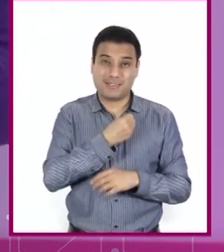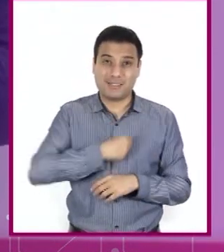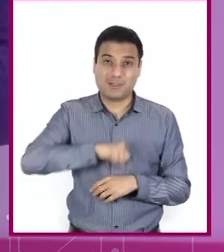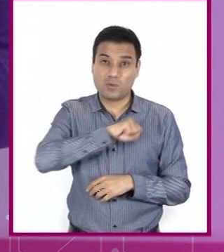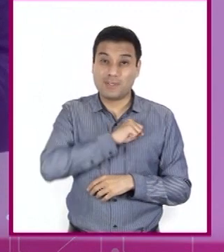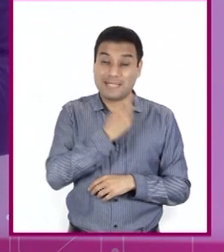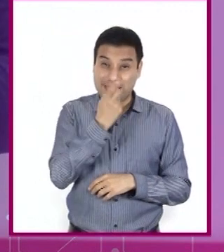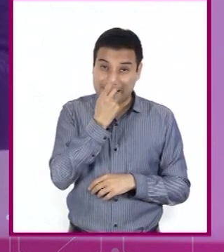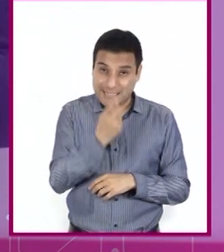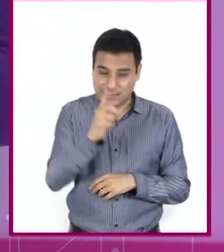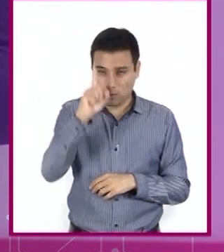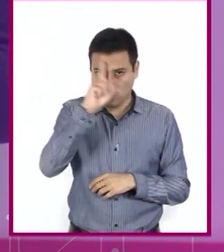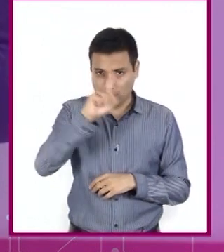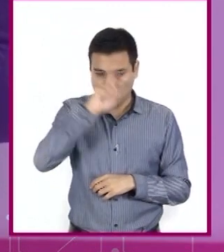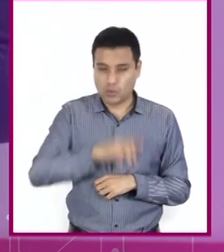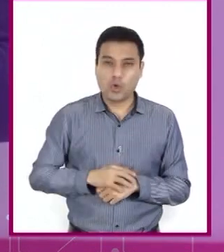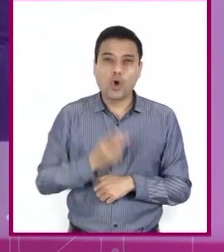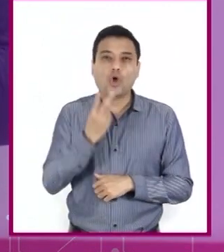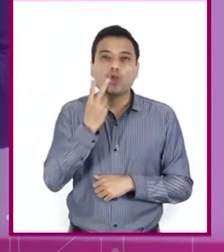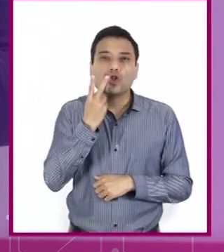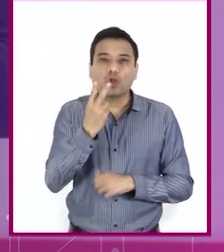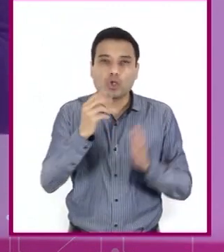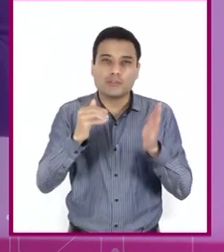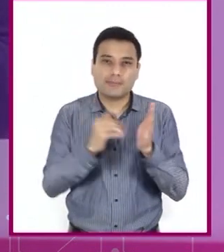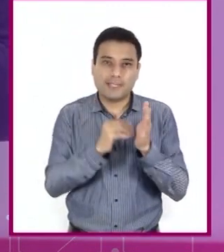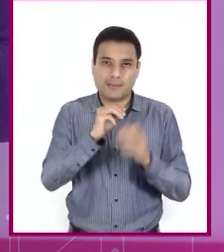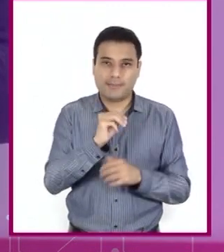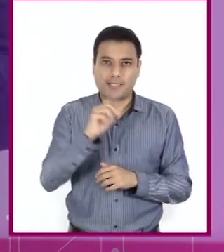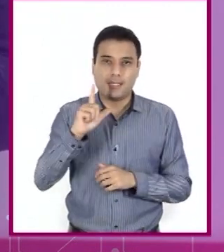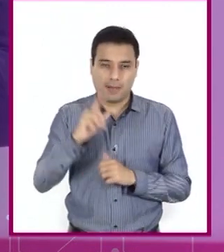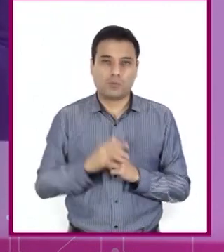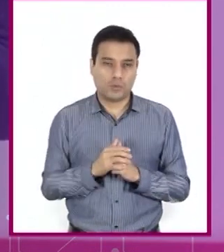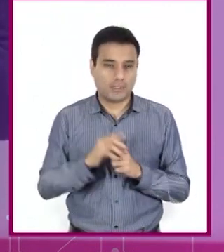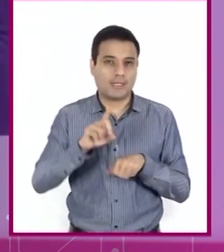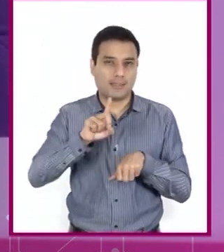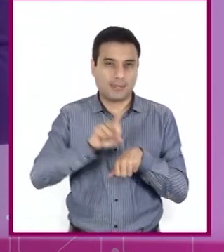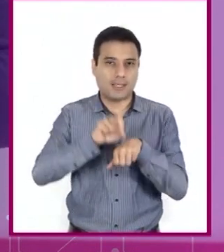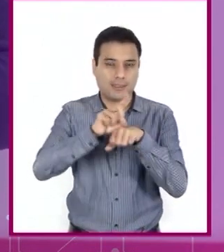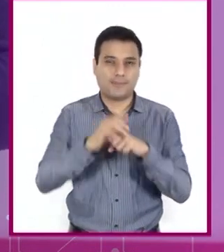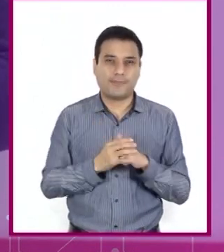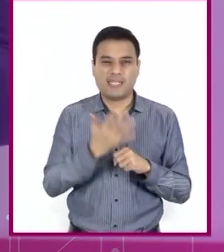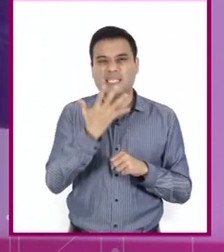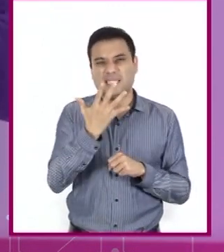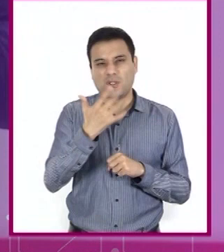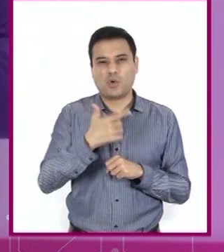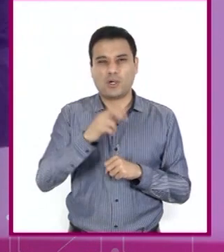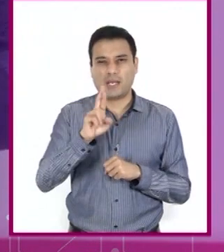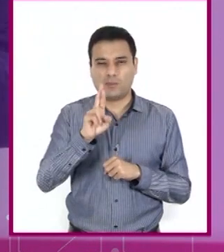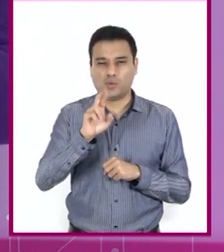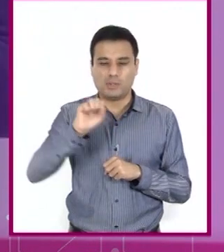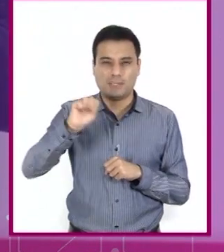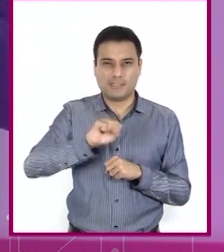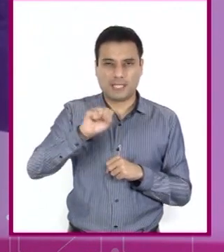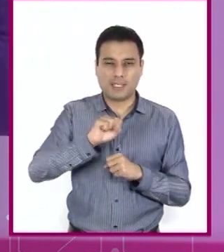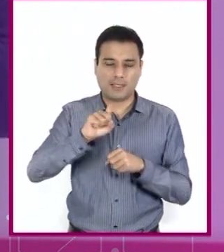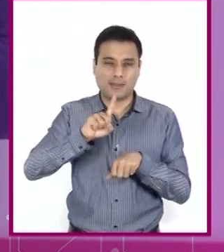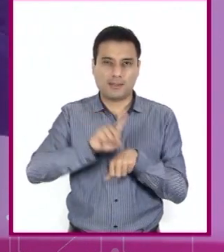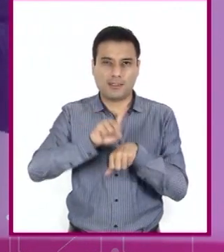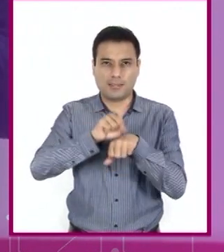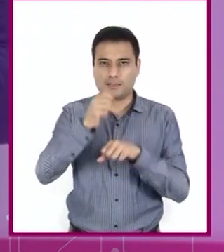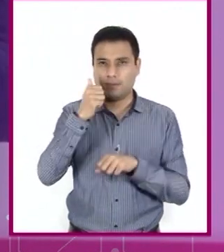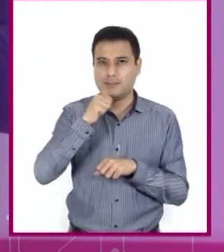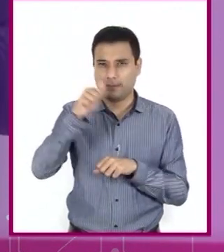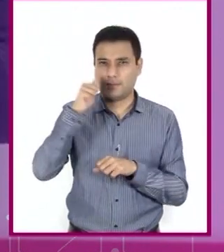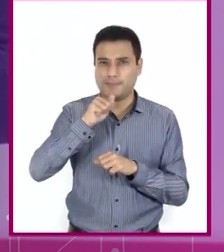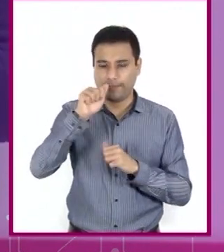quien sugiere 2.000 miligramos de sodio, es decir, más o menos 5 gramos de sal al día. La mayor parte del sodio